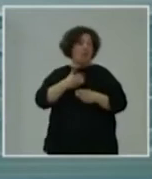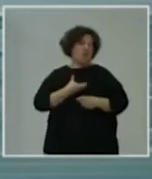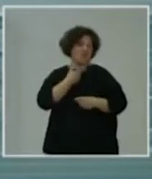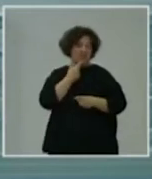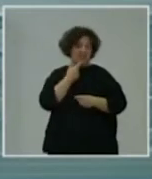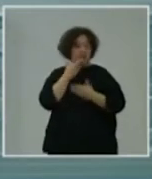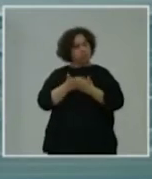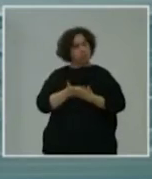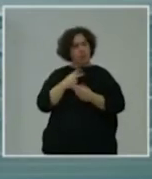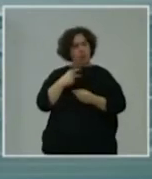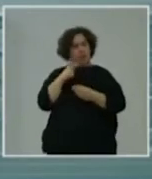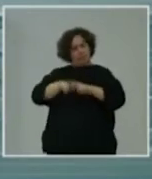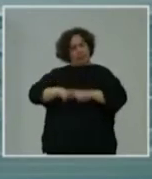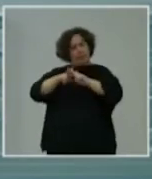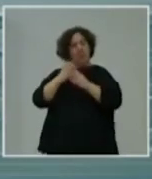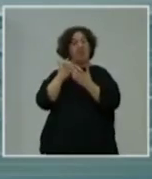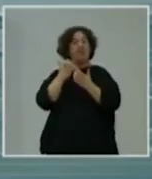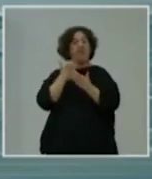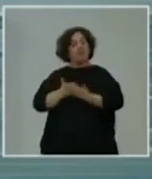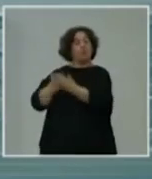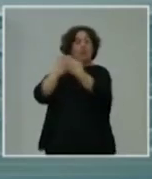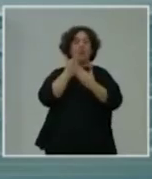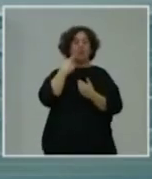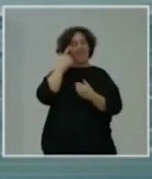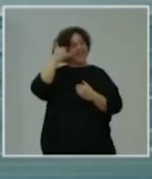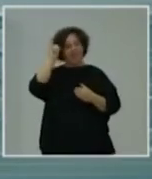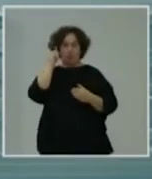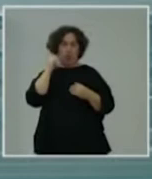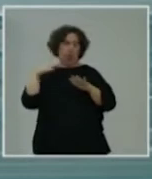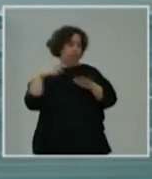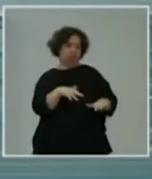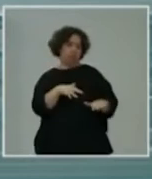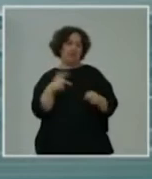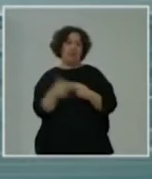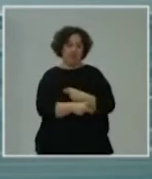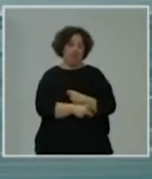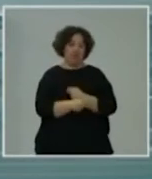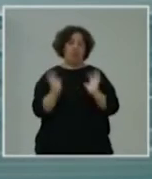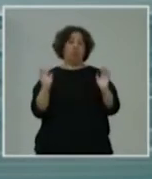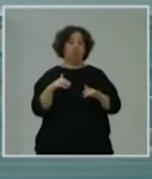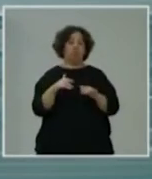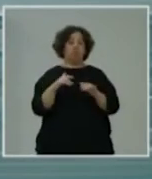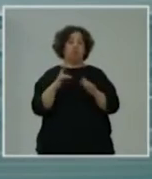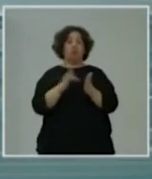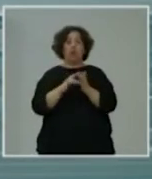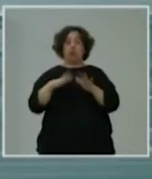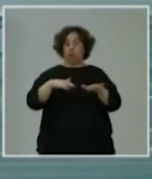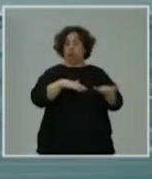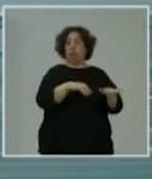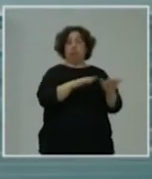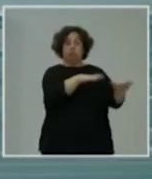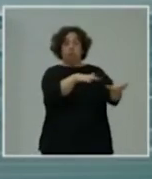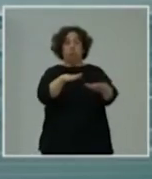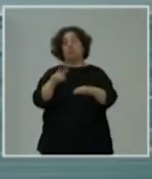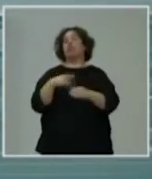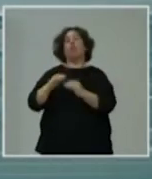pero al final había riesgo de aglomeración de personas y es una cabalgata itinerante que directamente el documento del